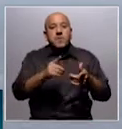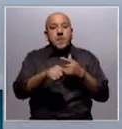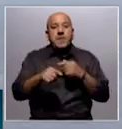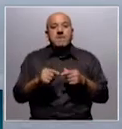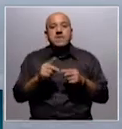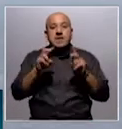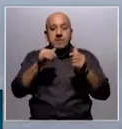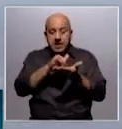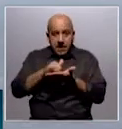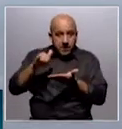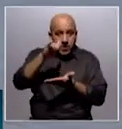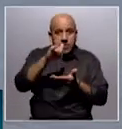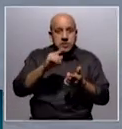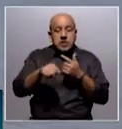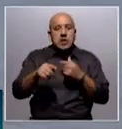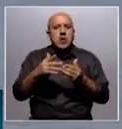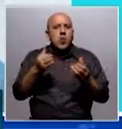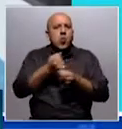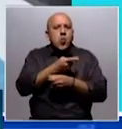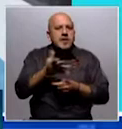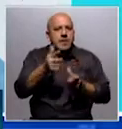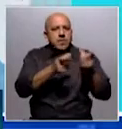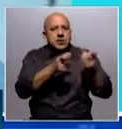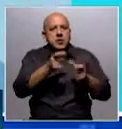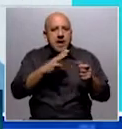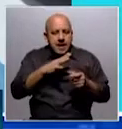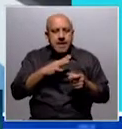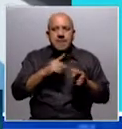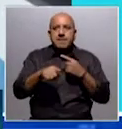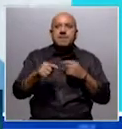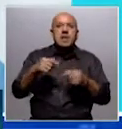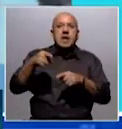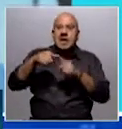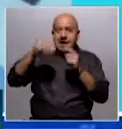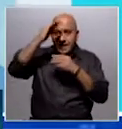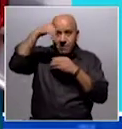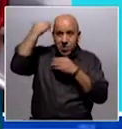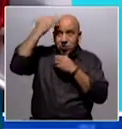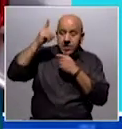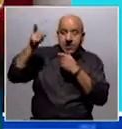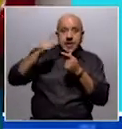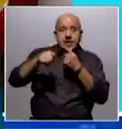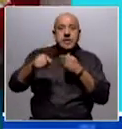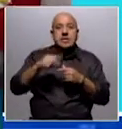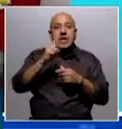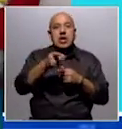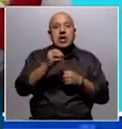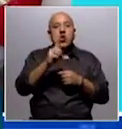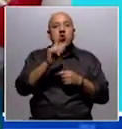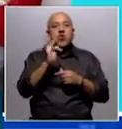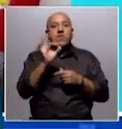el desvío de vuelos el número de infectados por cólera virus en medio oriente continúa aumentando especialmente en la región del golfo pérsico